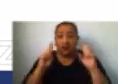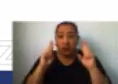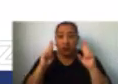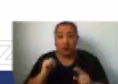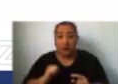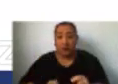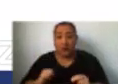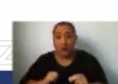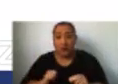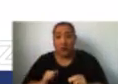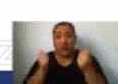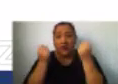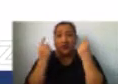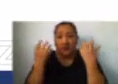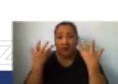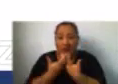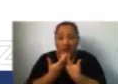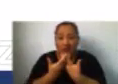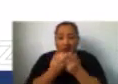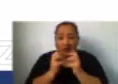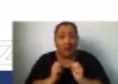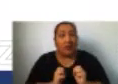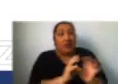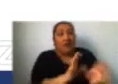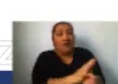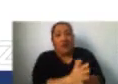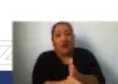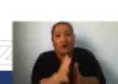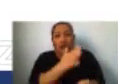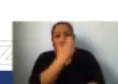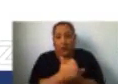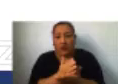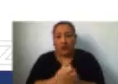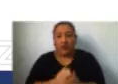municipios nos entendieron y dejaron sin efecto esta medida.